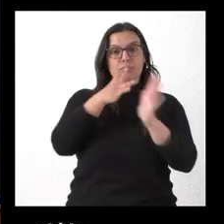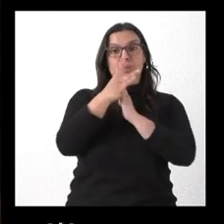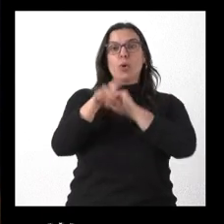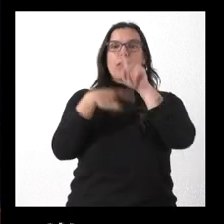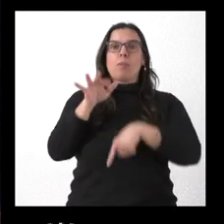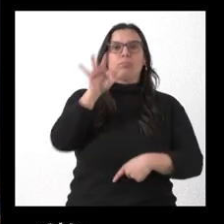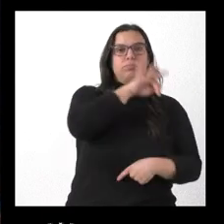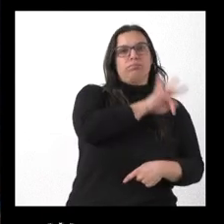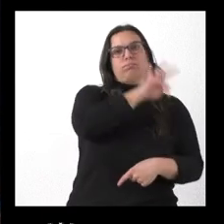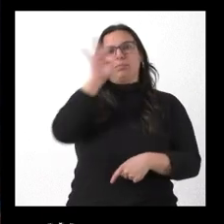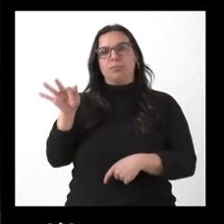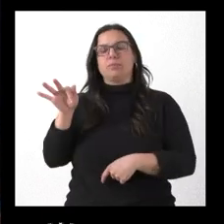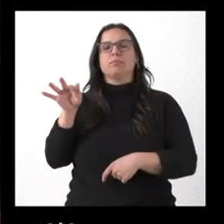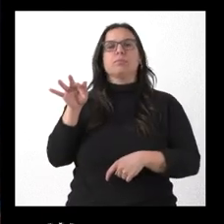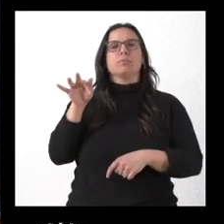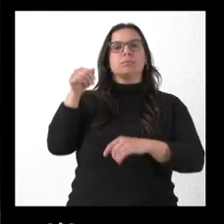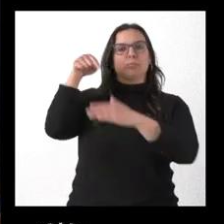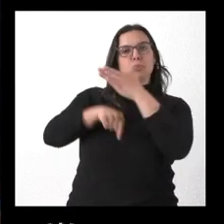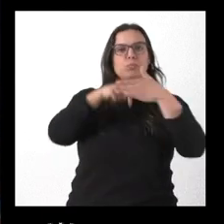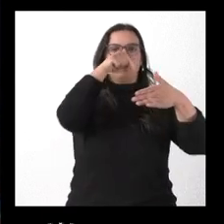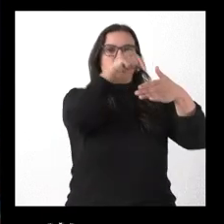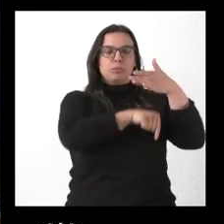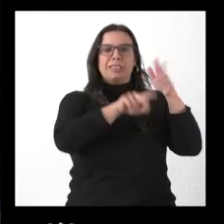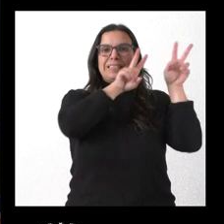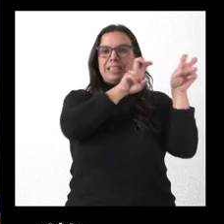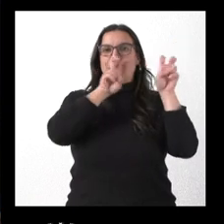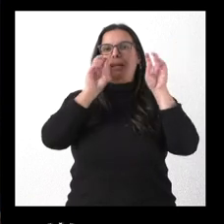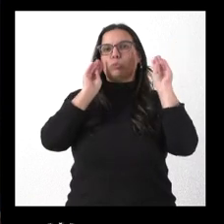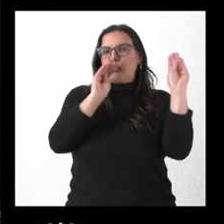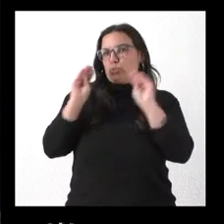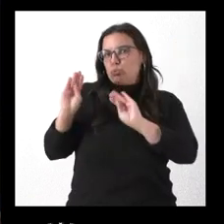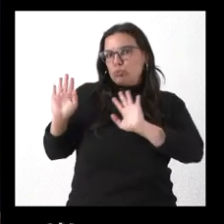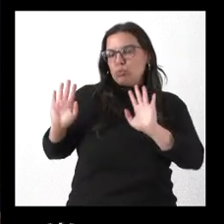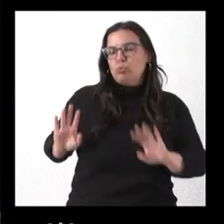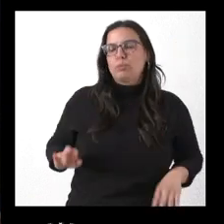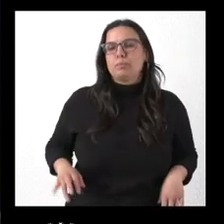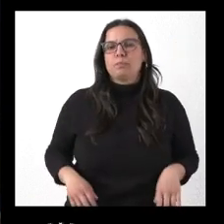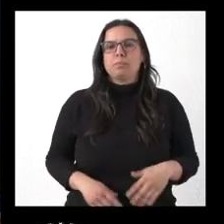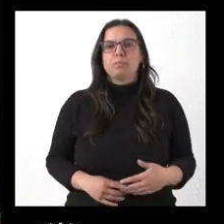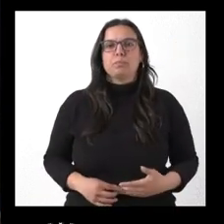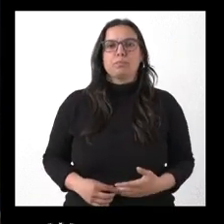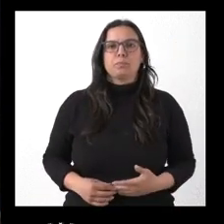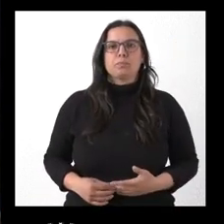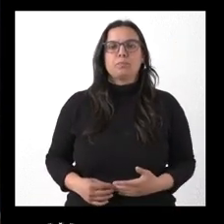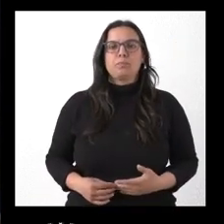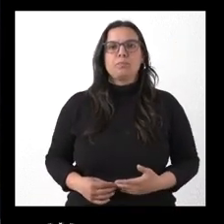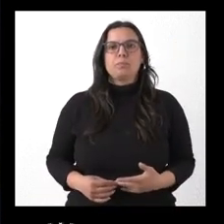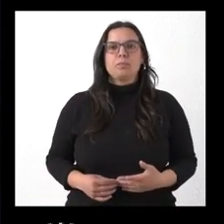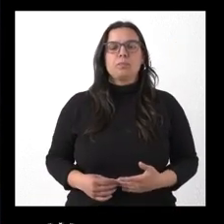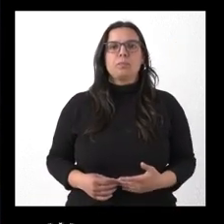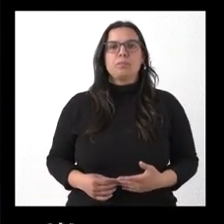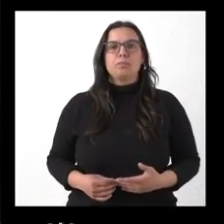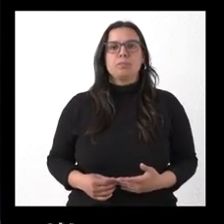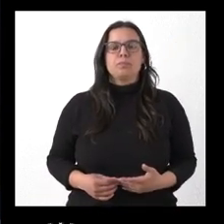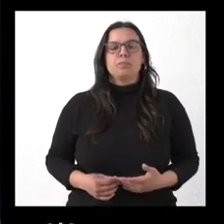serán ellos los que se refieran explícitamente a los asuntos que son de su Competencia por lo que respecta